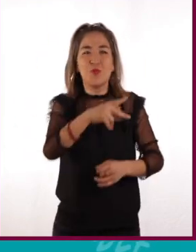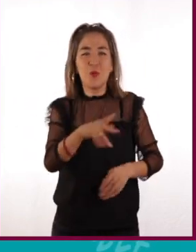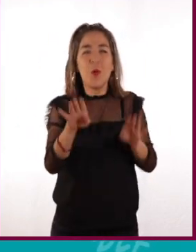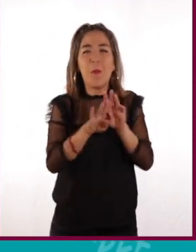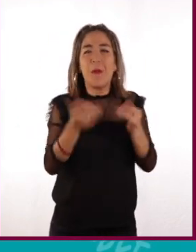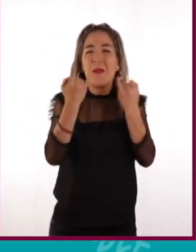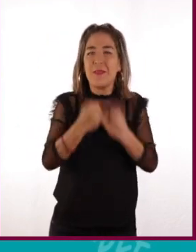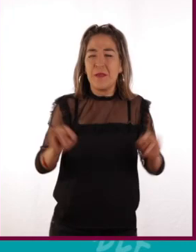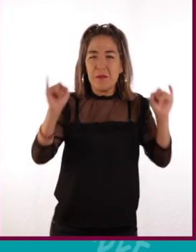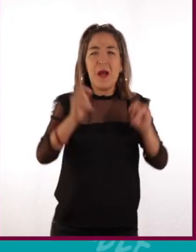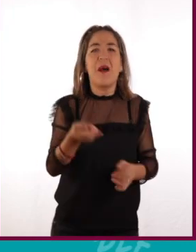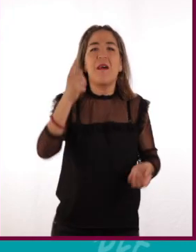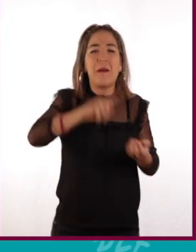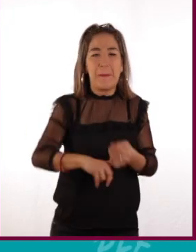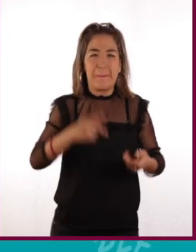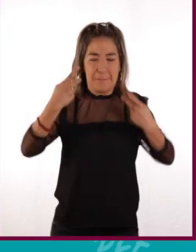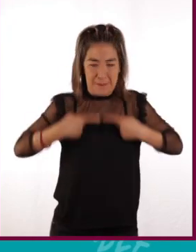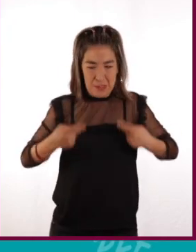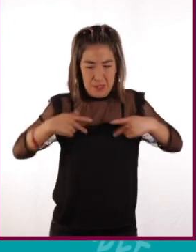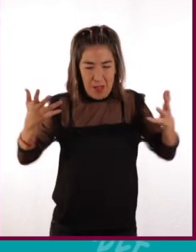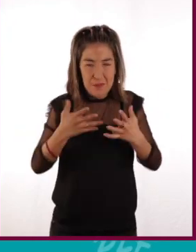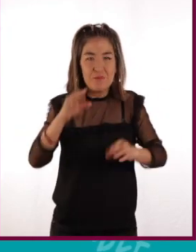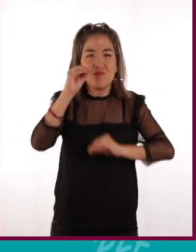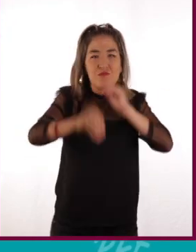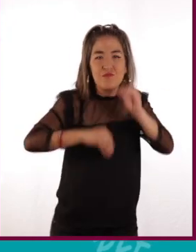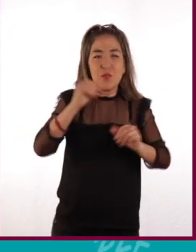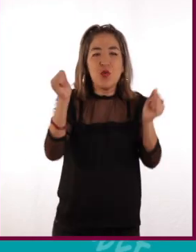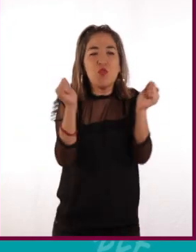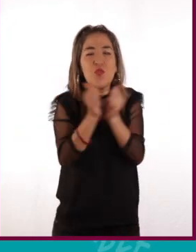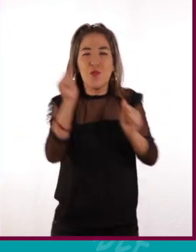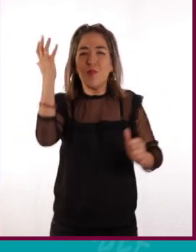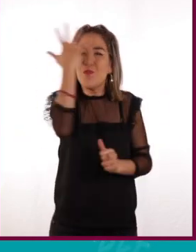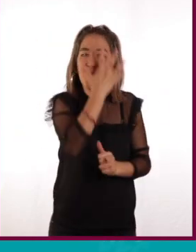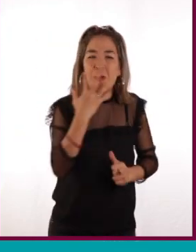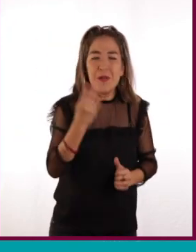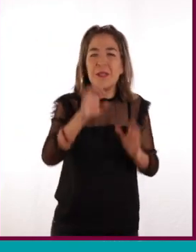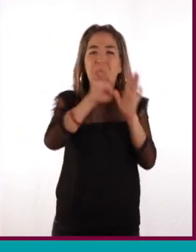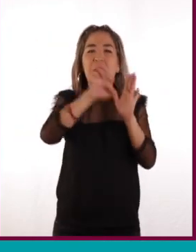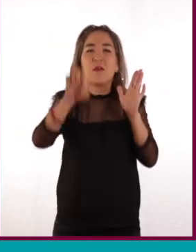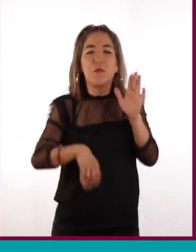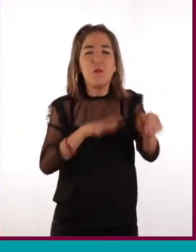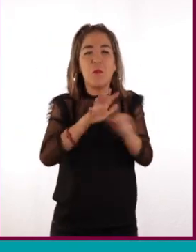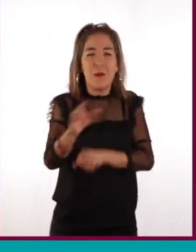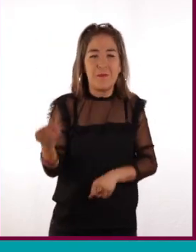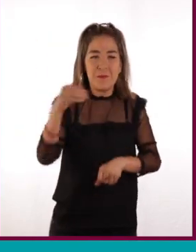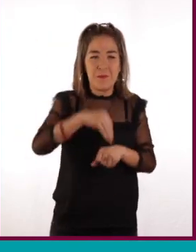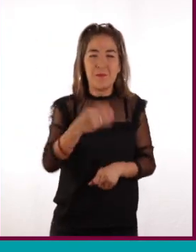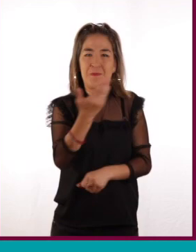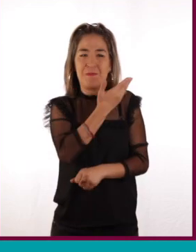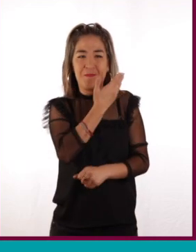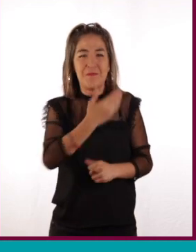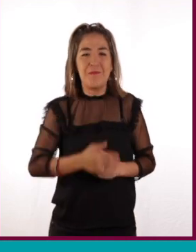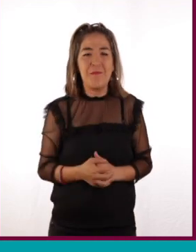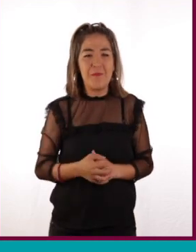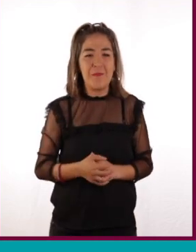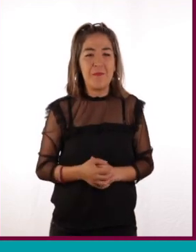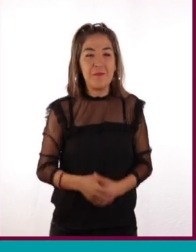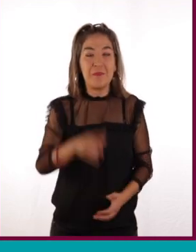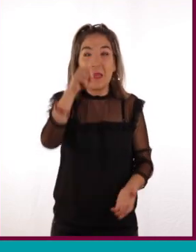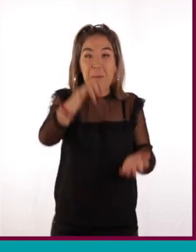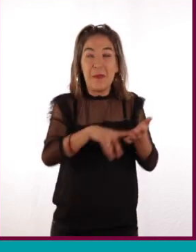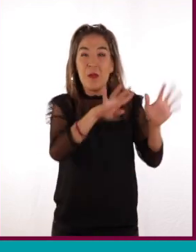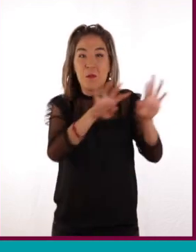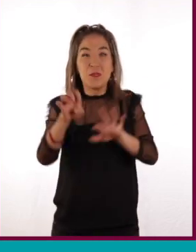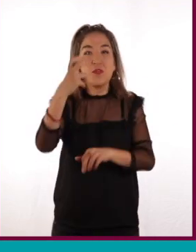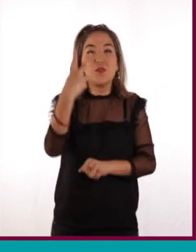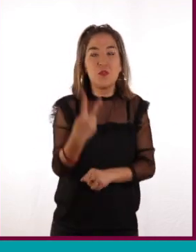creatividad individual y que los artistas fueran productores de obras cargadas de belleza. Gran ejemplo que impuso Koloman Moser,